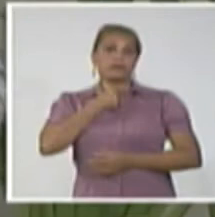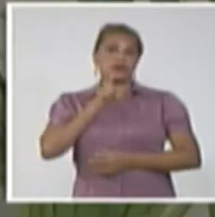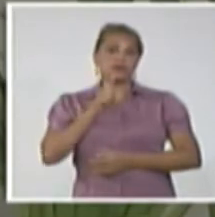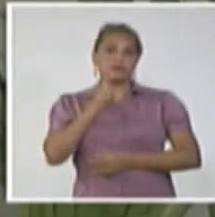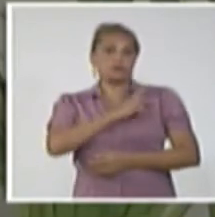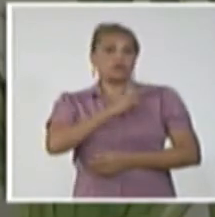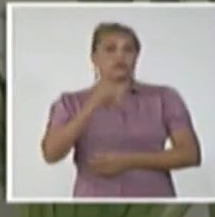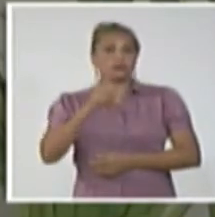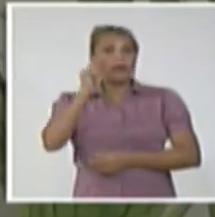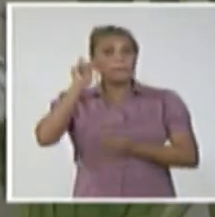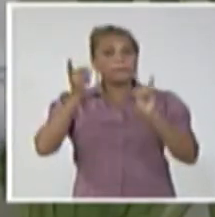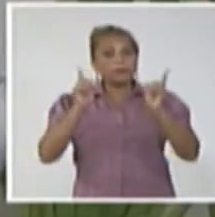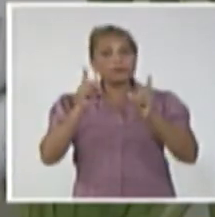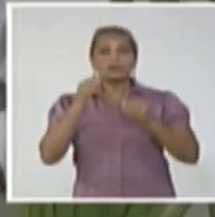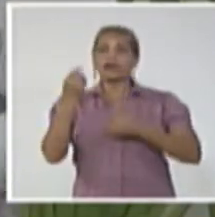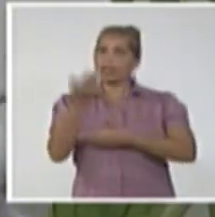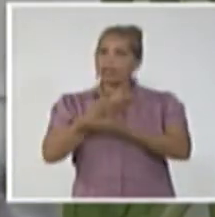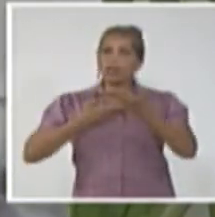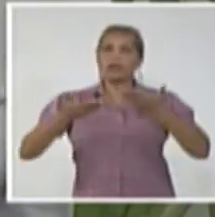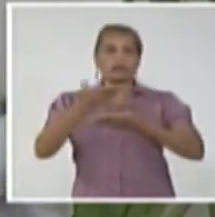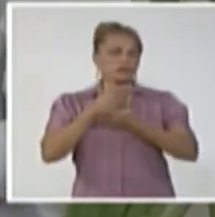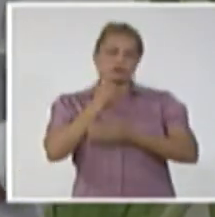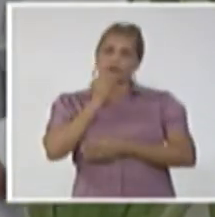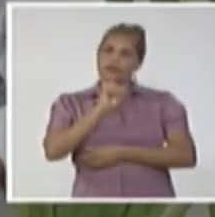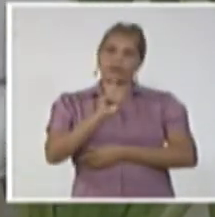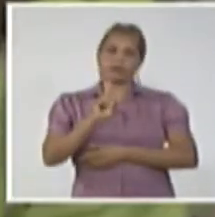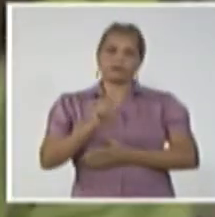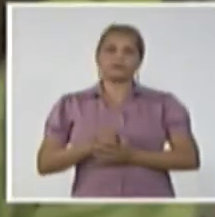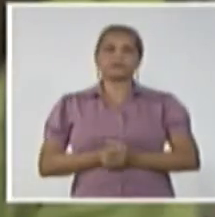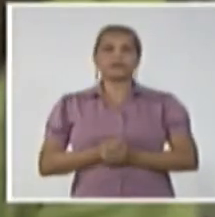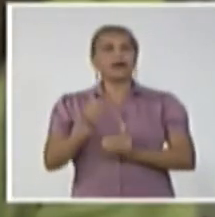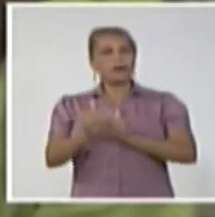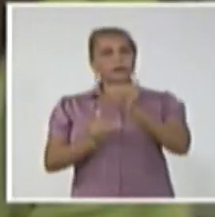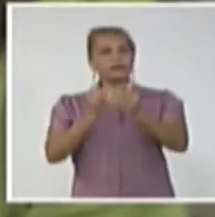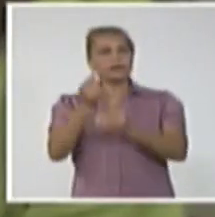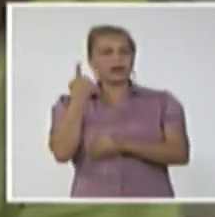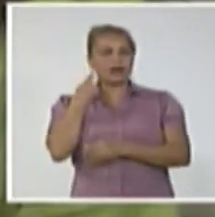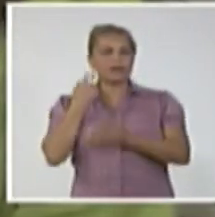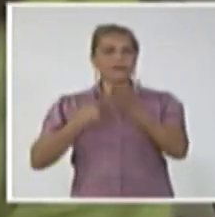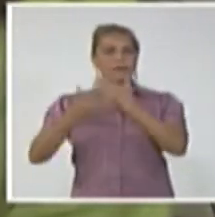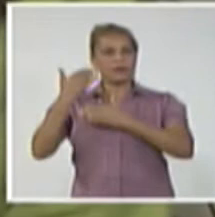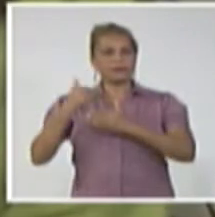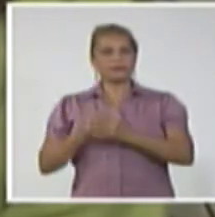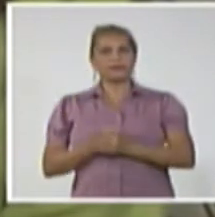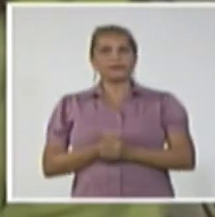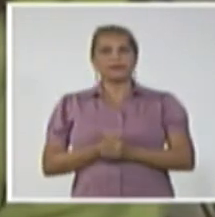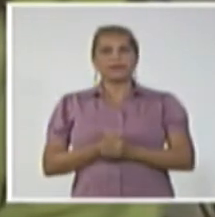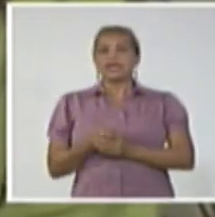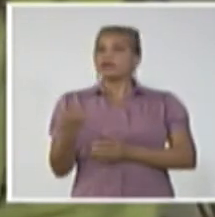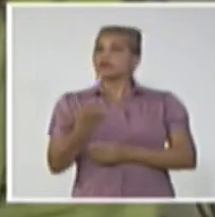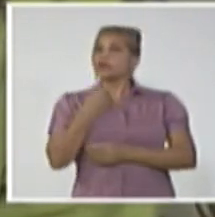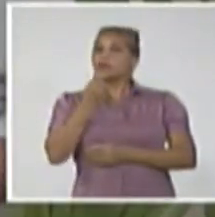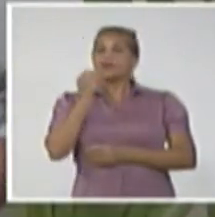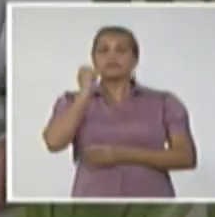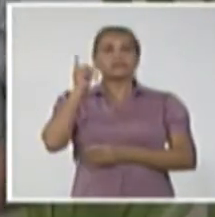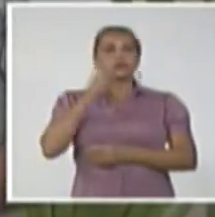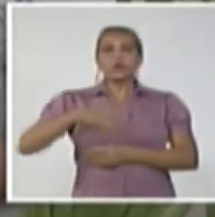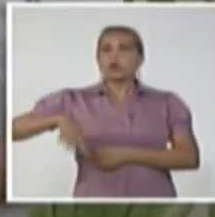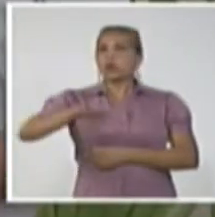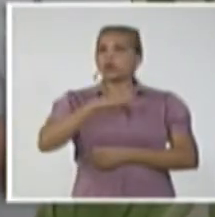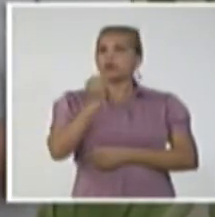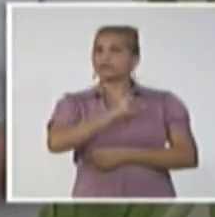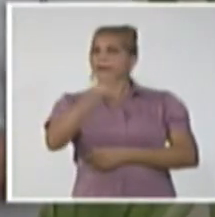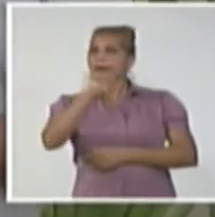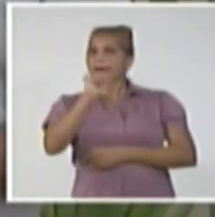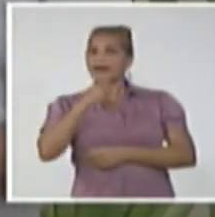política no estuviéramos discutiendo esto, ni hubiéramos avanzado en estos años, en estos temas. y que no podemos ser idealistas, todo no lo vamos a resolver